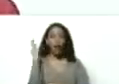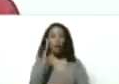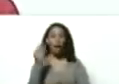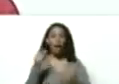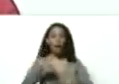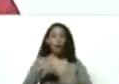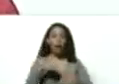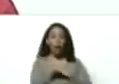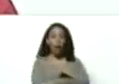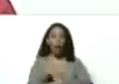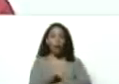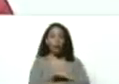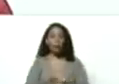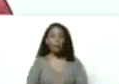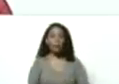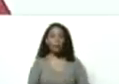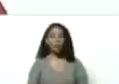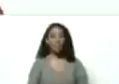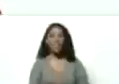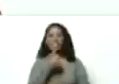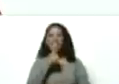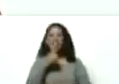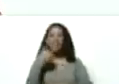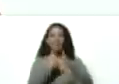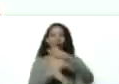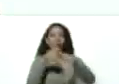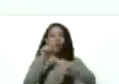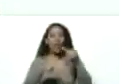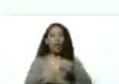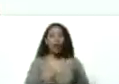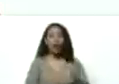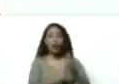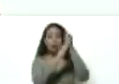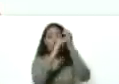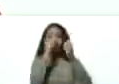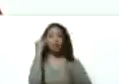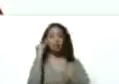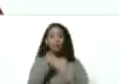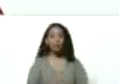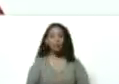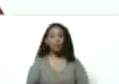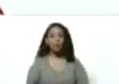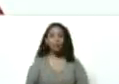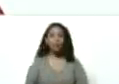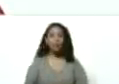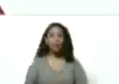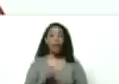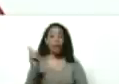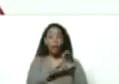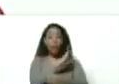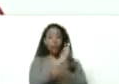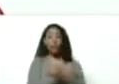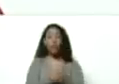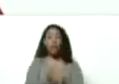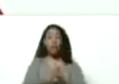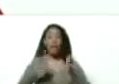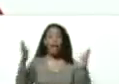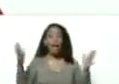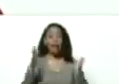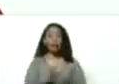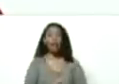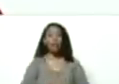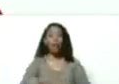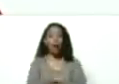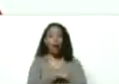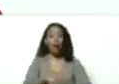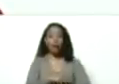y por quien va a votar por sus líderes por sus lideresas eso nos va a dar una fortaleza enorme a nivel de la estructura de calle